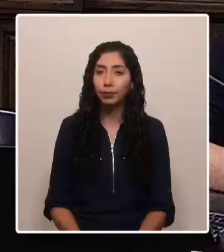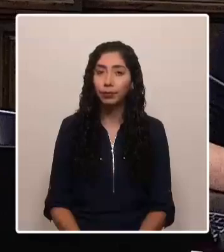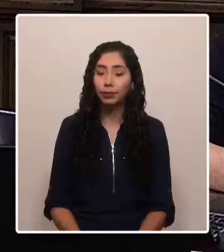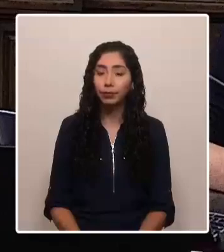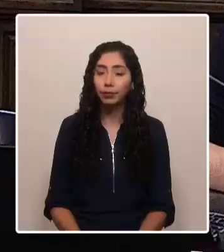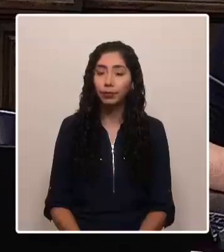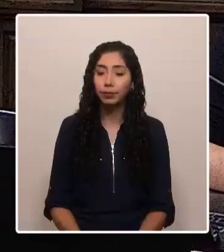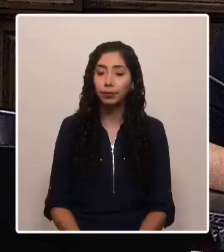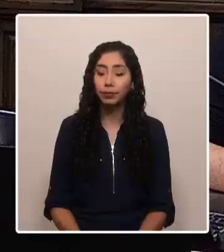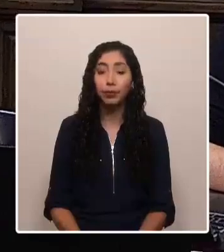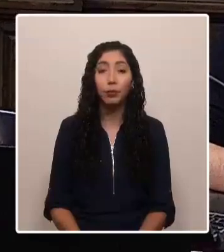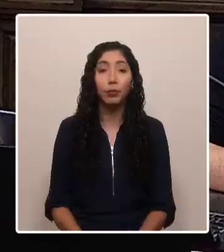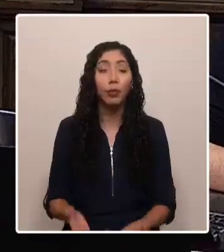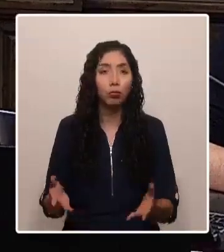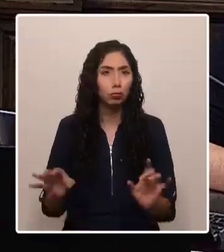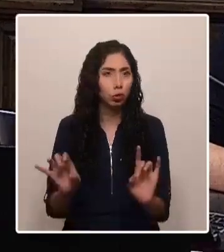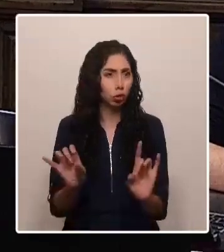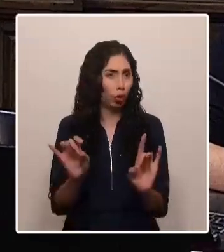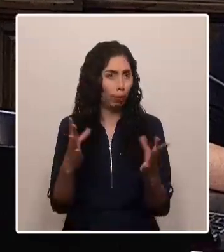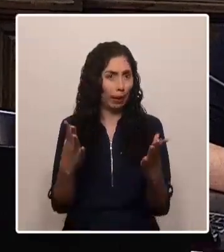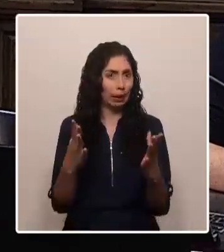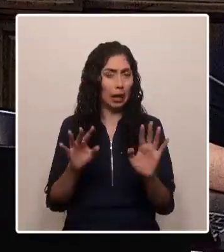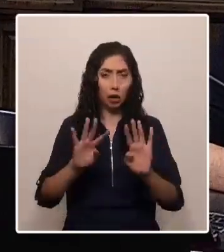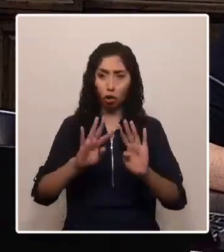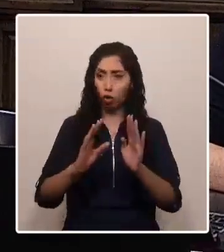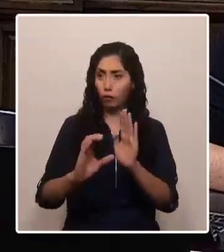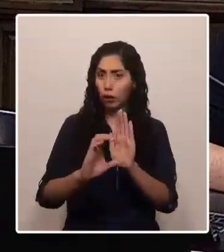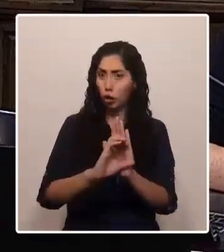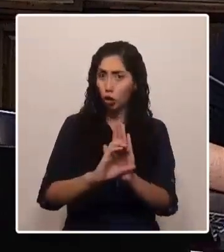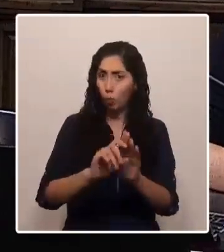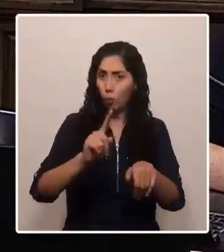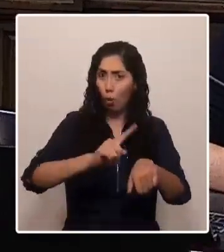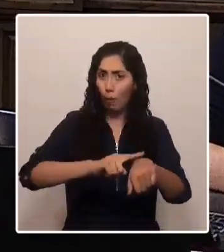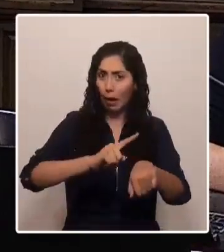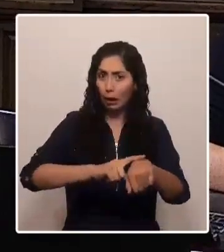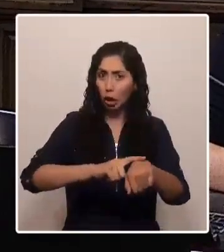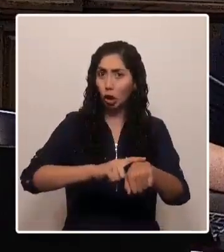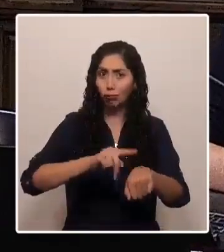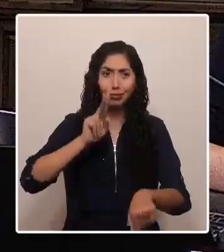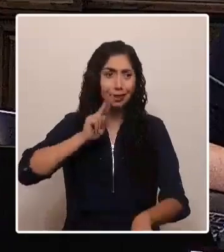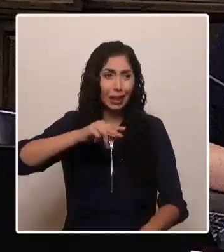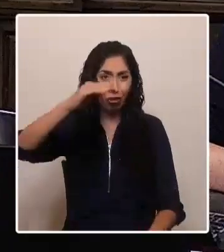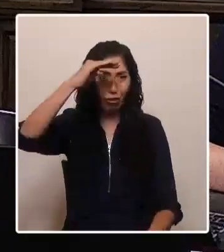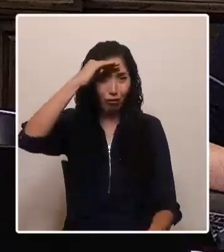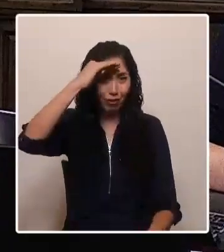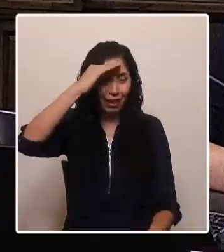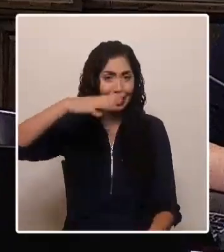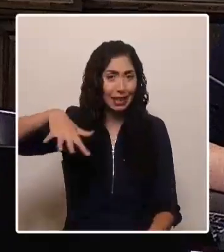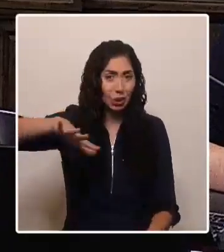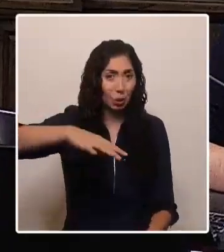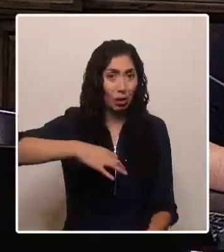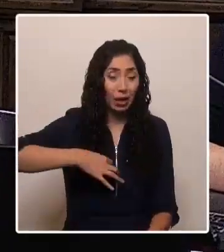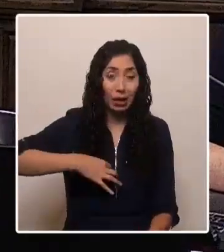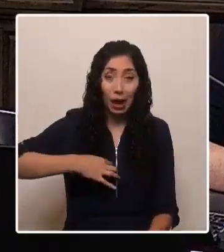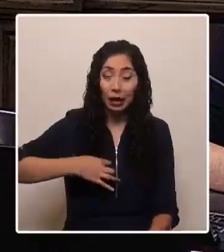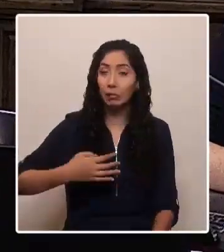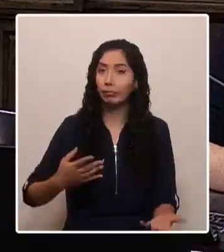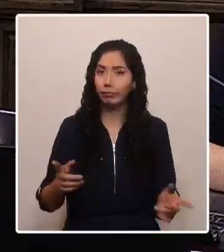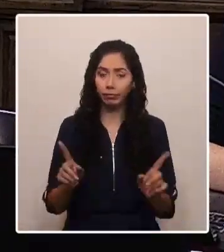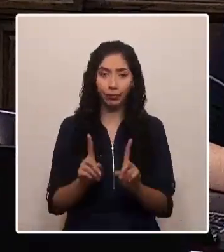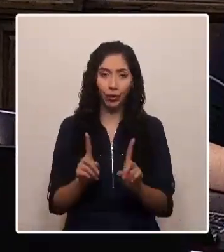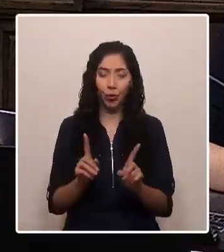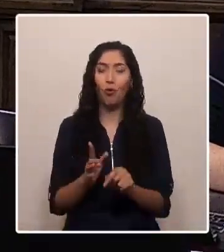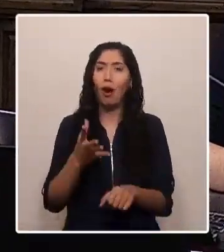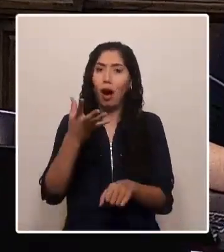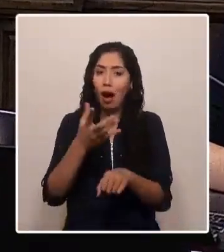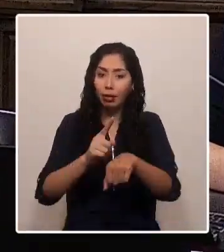Para nadie es sorpresa que la Convención está en un momento de crisis de legitimidad ciudadana. Estamos contra el tiempo y la calidad de normas que se están aprobando